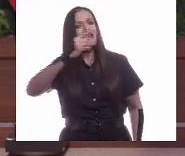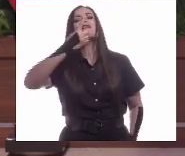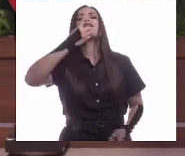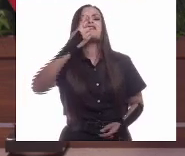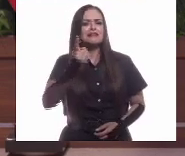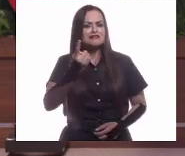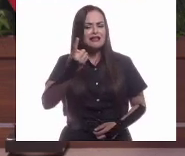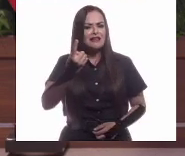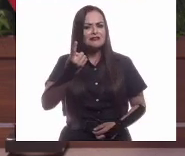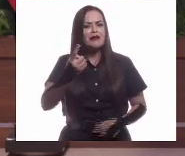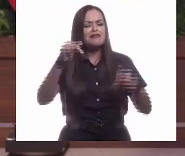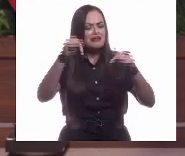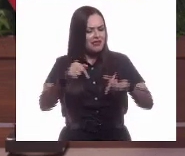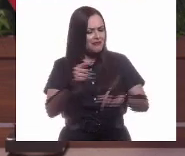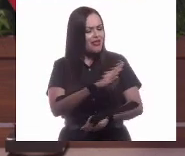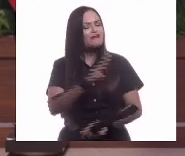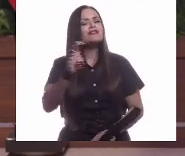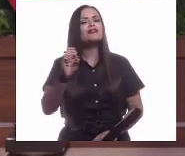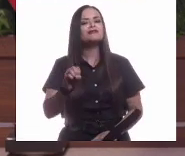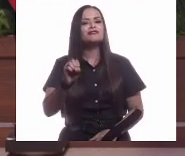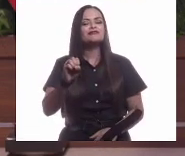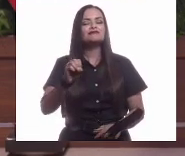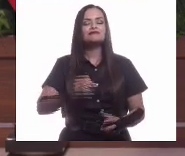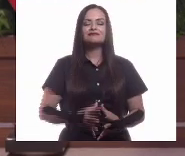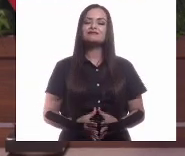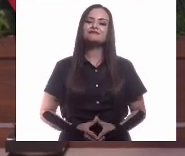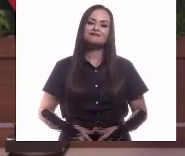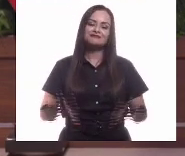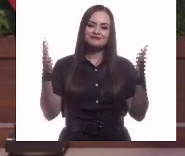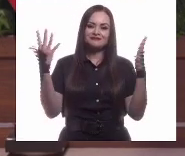también en el campo sudcaliforniano. Seguimos.